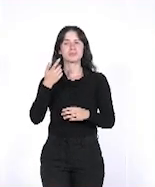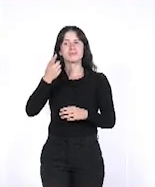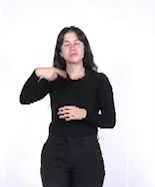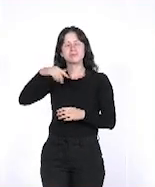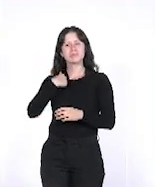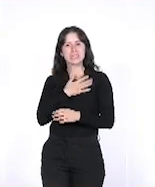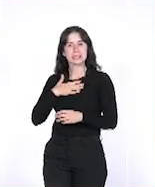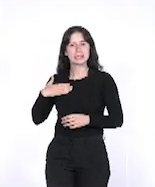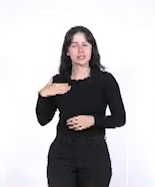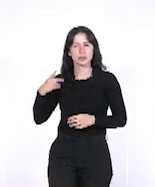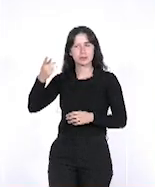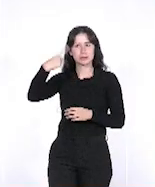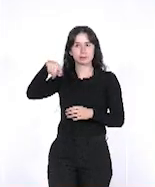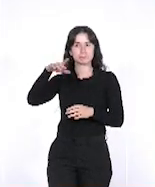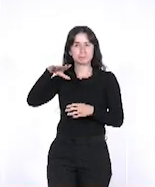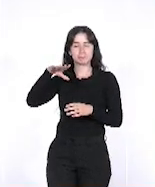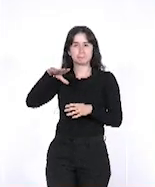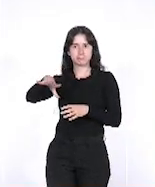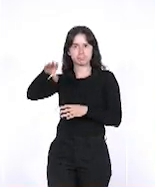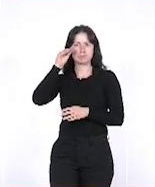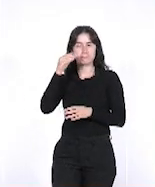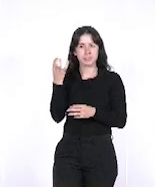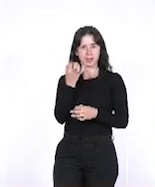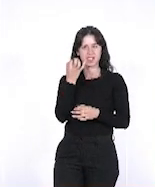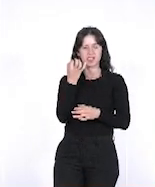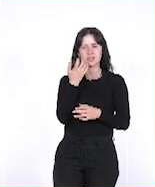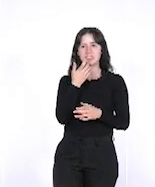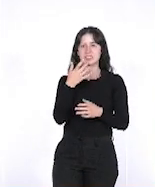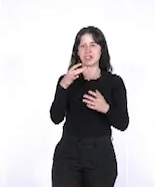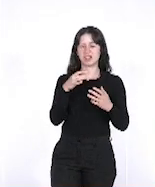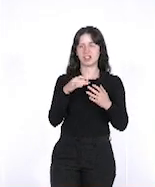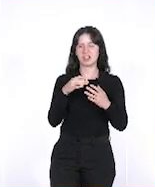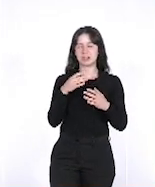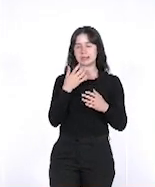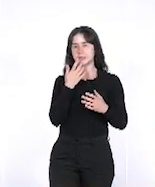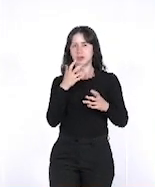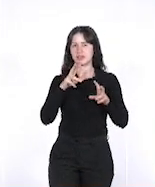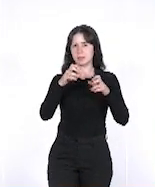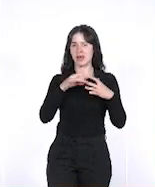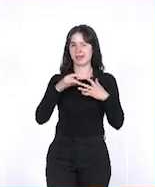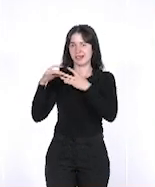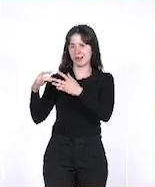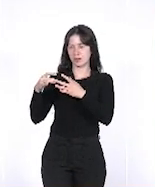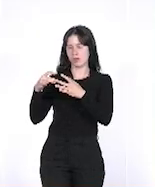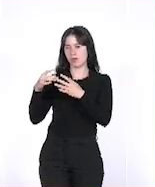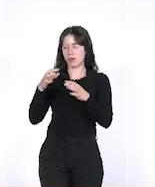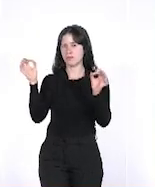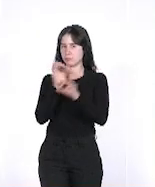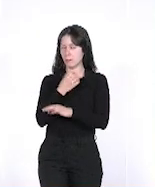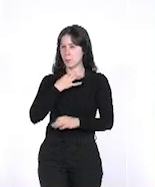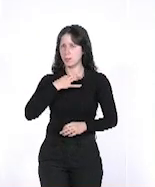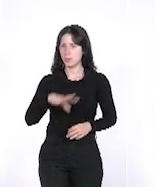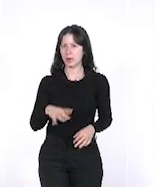conscientes de de ese rol que podéis jugar de Liderazgo eh queos Como hemos visto No ese efecto tractor